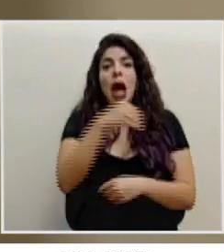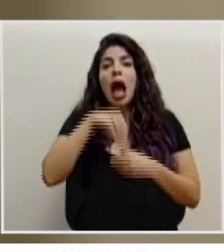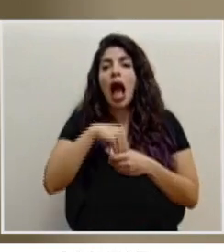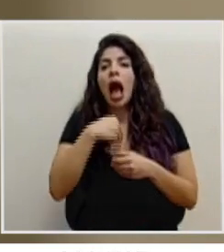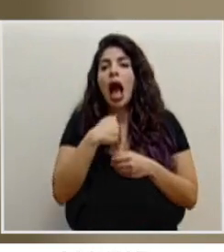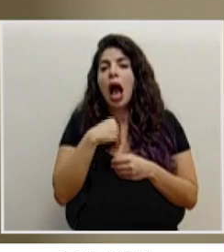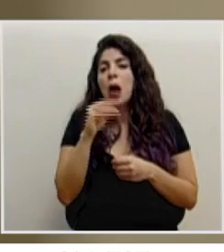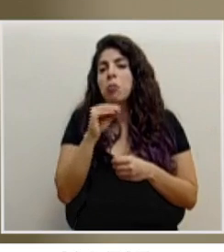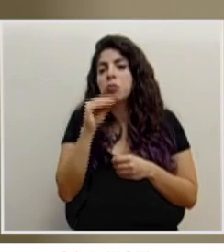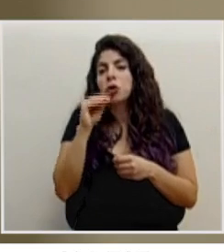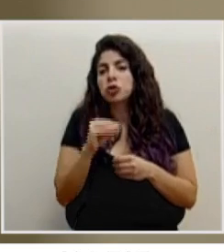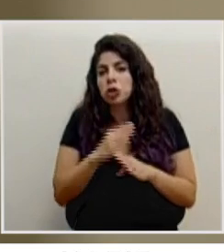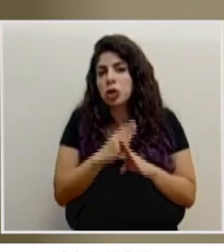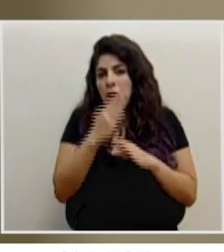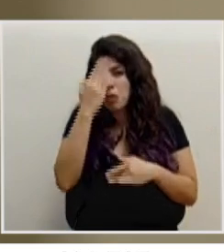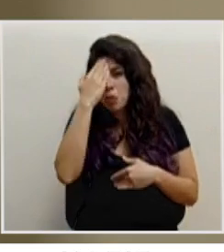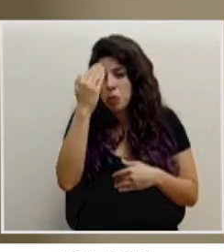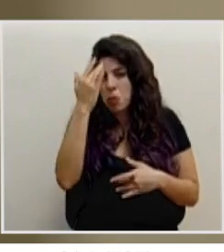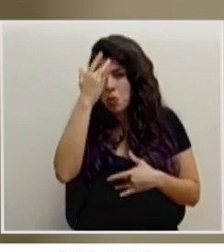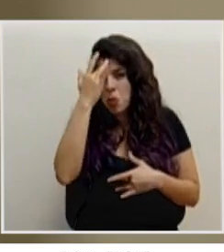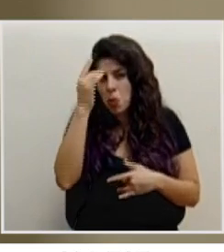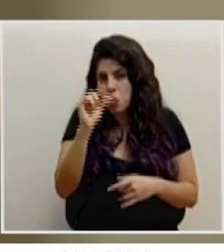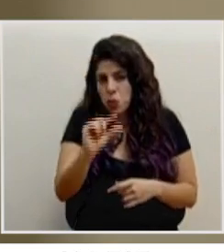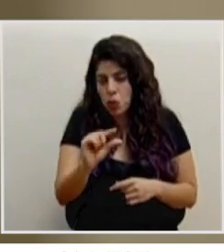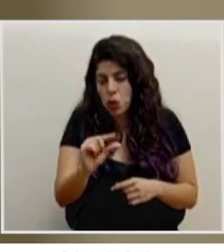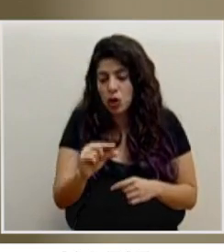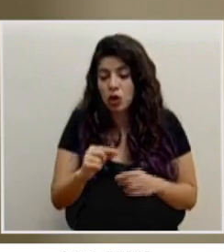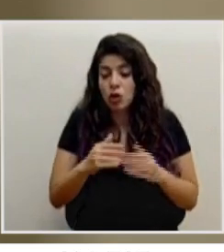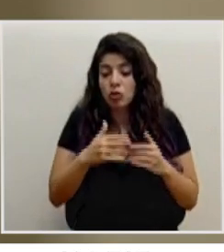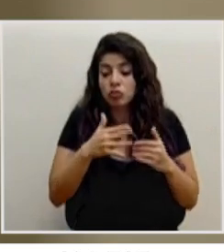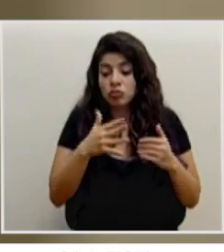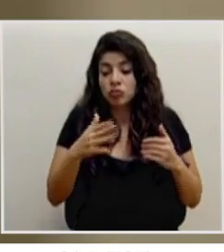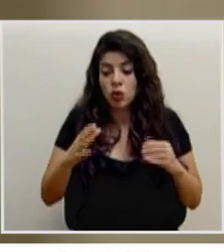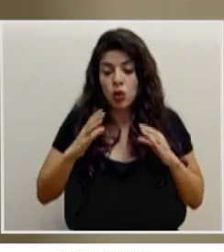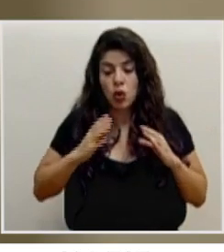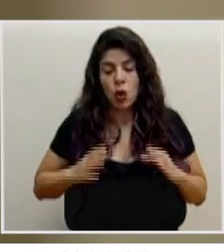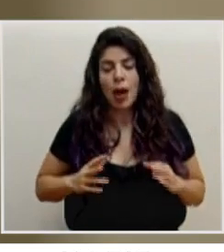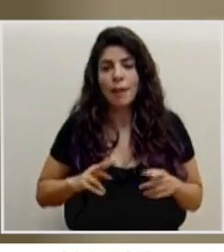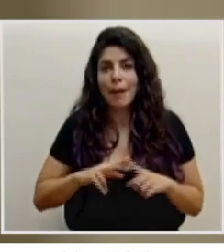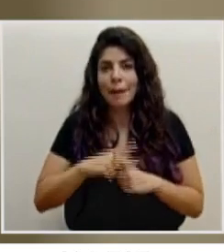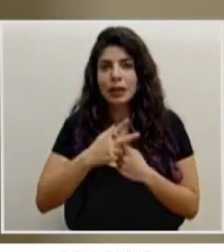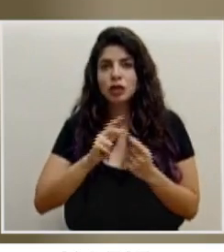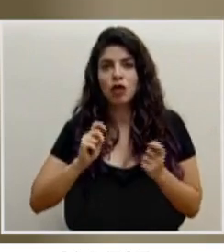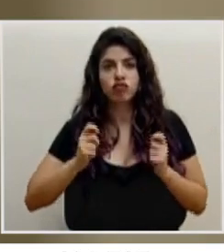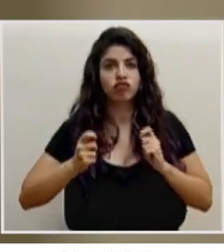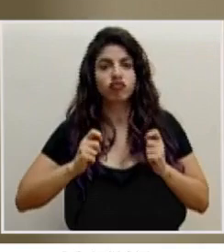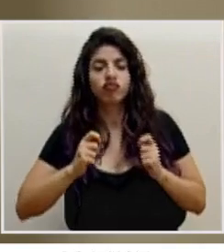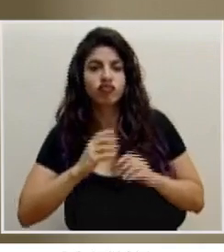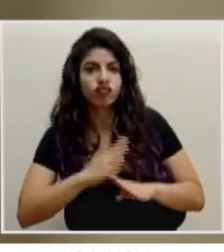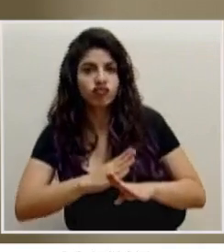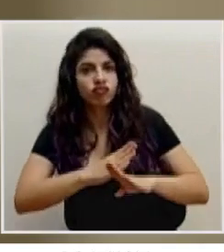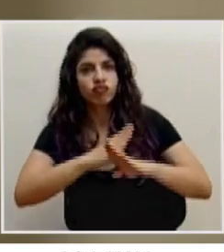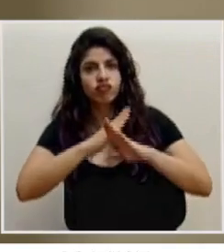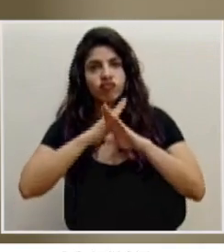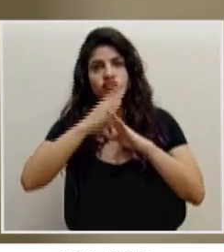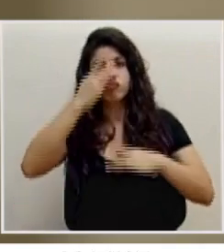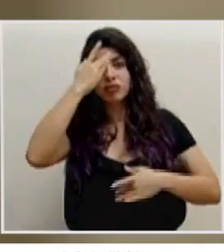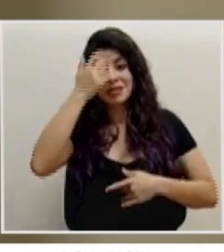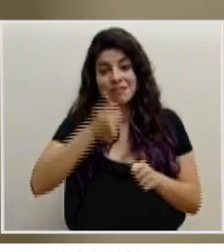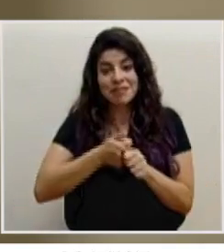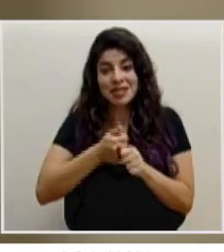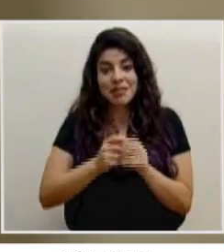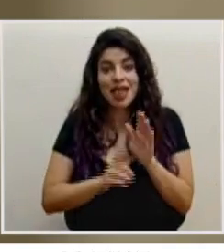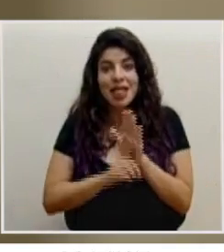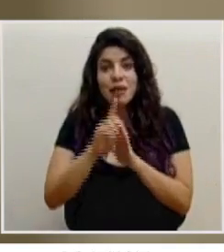un porcentaje de la población. Entonces inmediatamente el cuerpo reacciona, manda sus anticuerpos, sus defensas que ya desarrolló porque